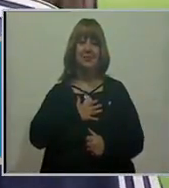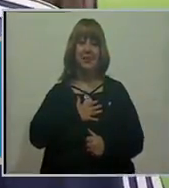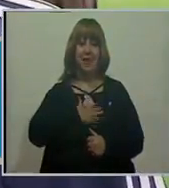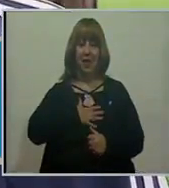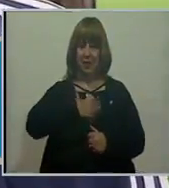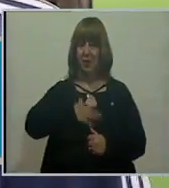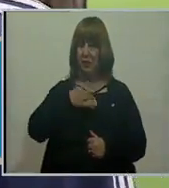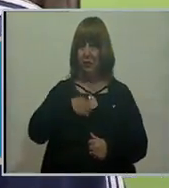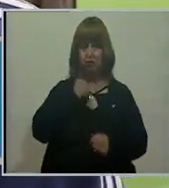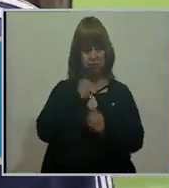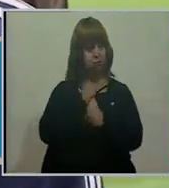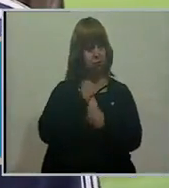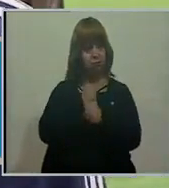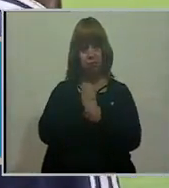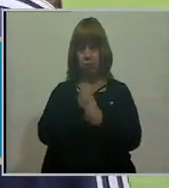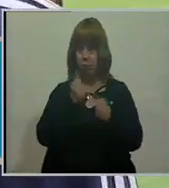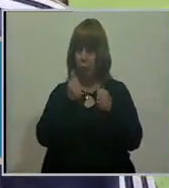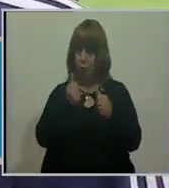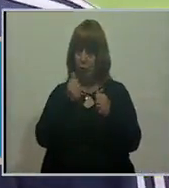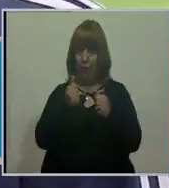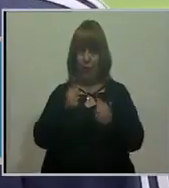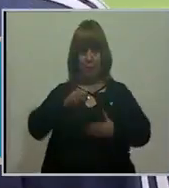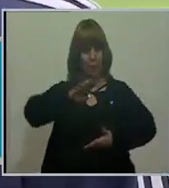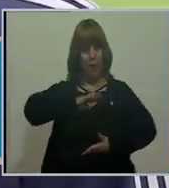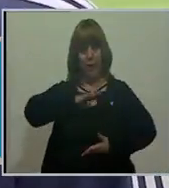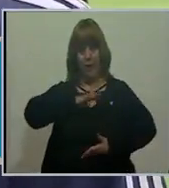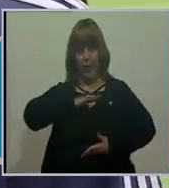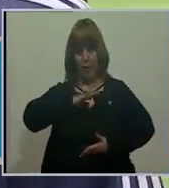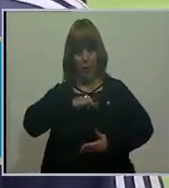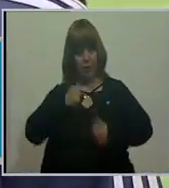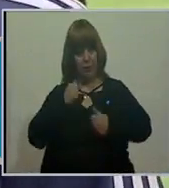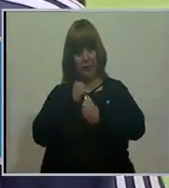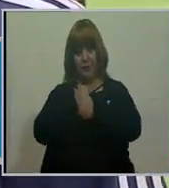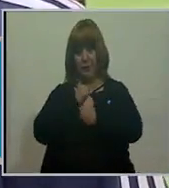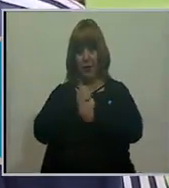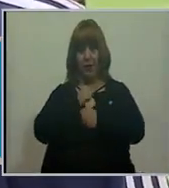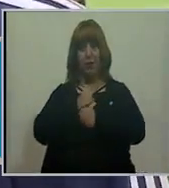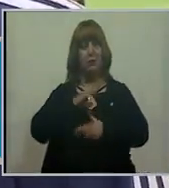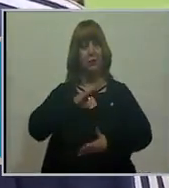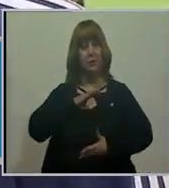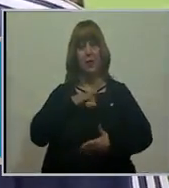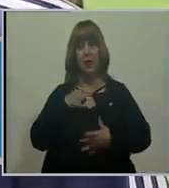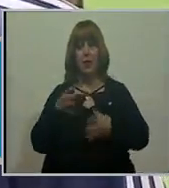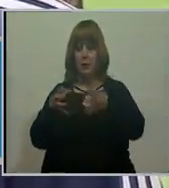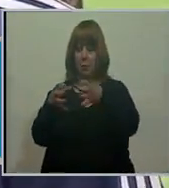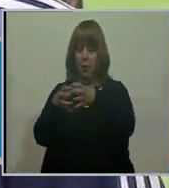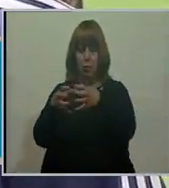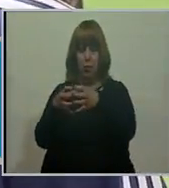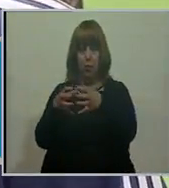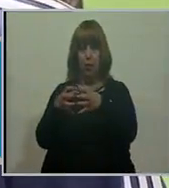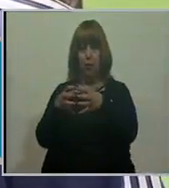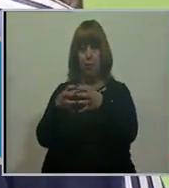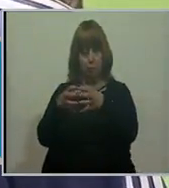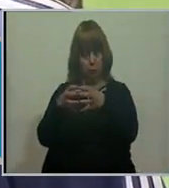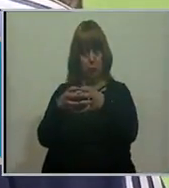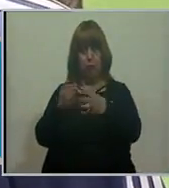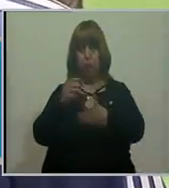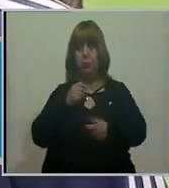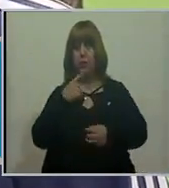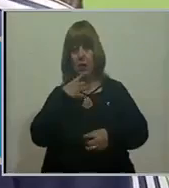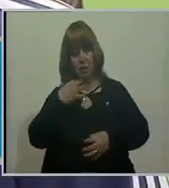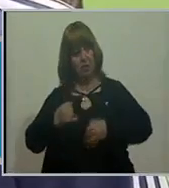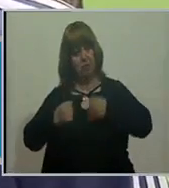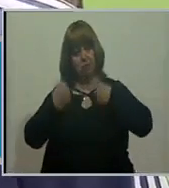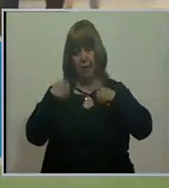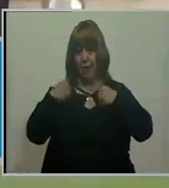estamos trabajando bien, en lo específico con los arqueros y en lo grupal, ahí en lo colectivo con el resto de los chicos, la verdad que estamos haciendo